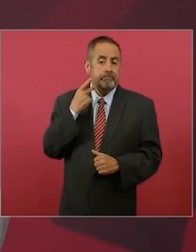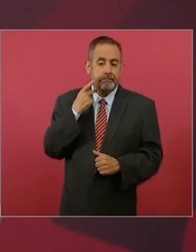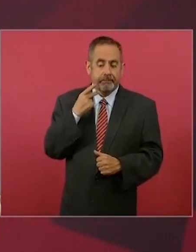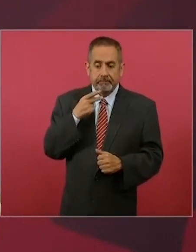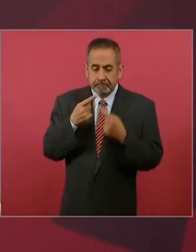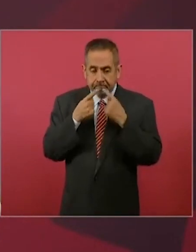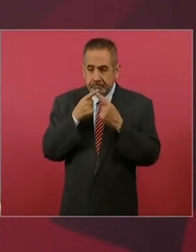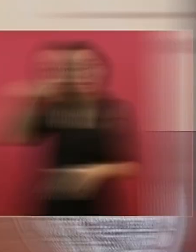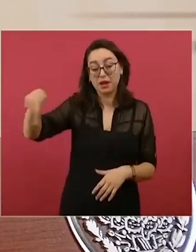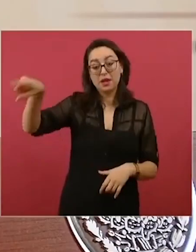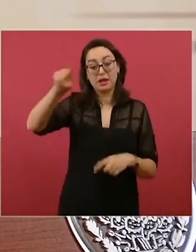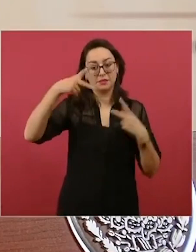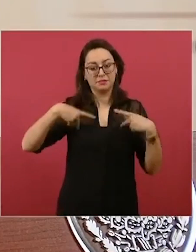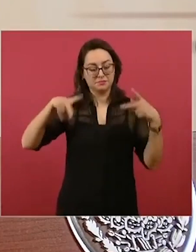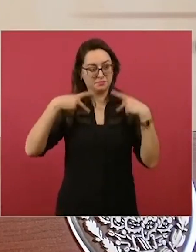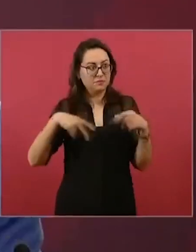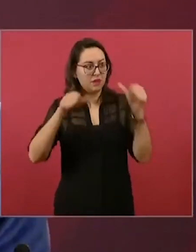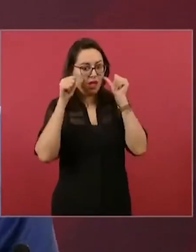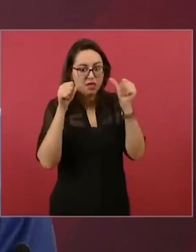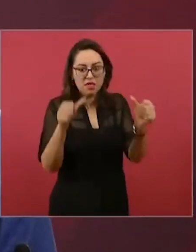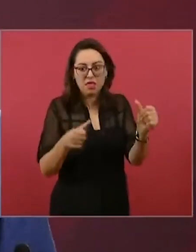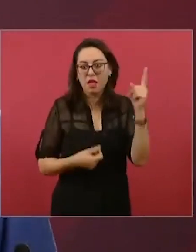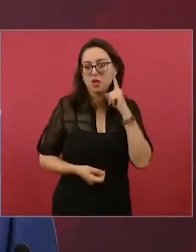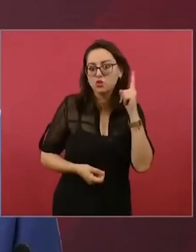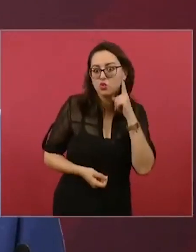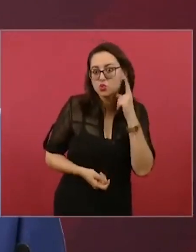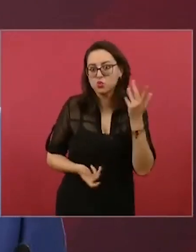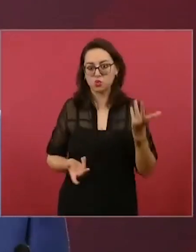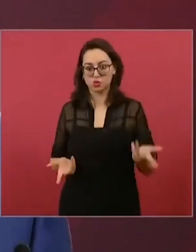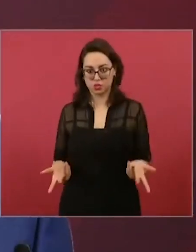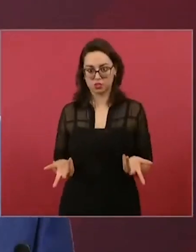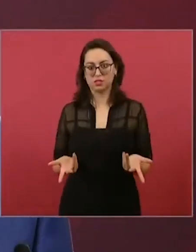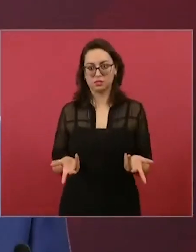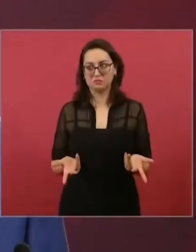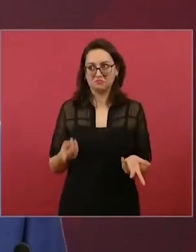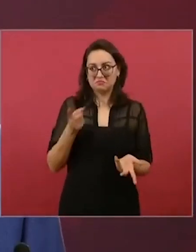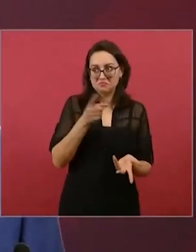seguridad, entre otros, tal como lo establece el artículo 127 de la Constitución.